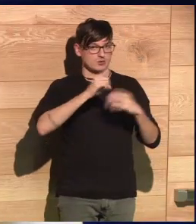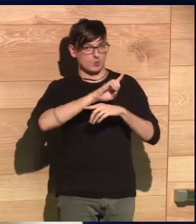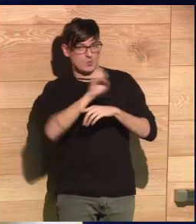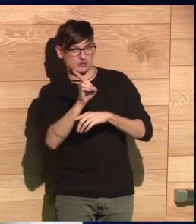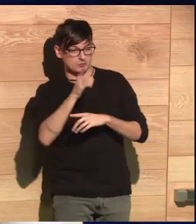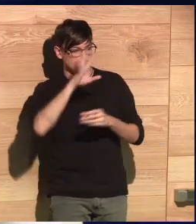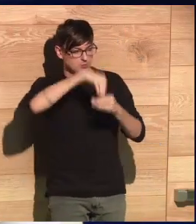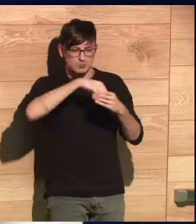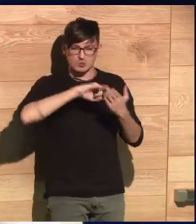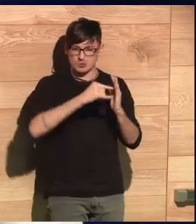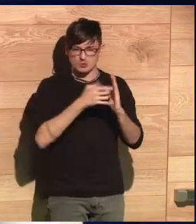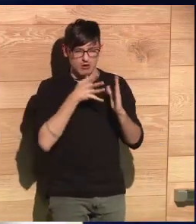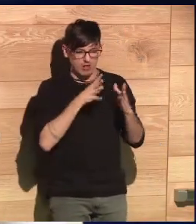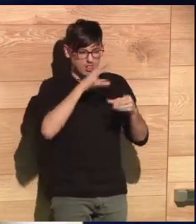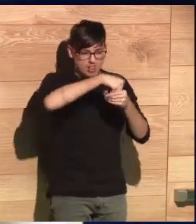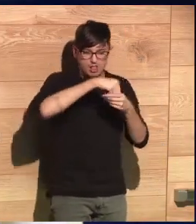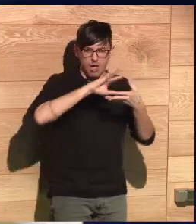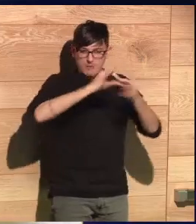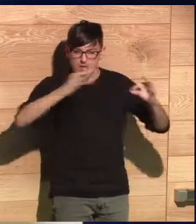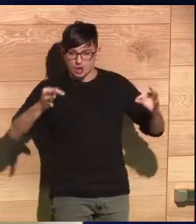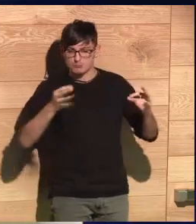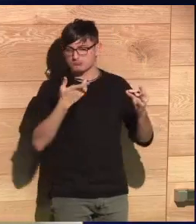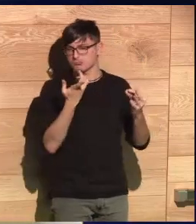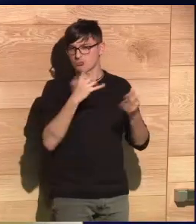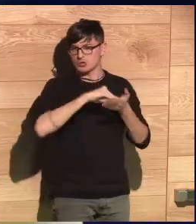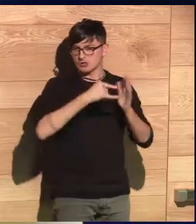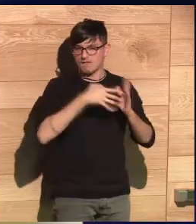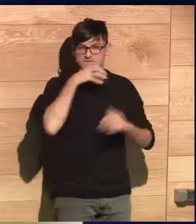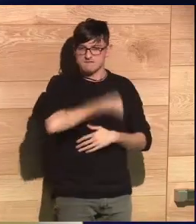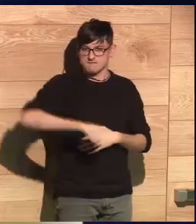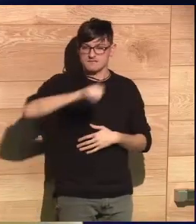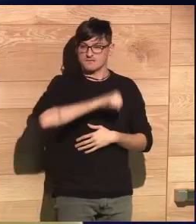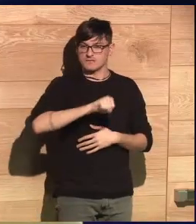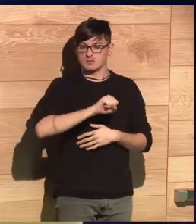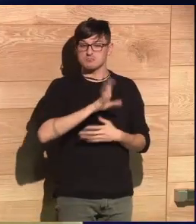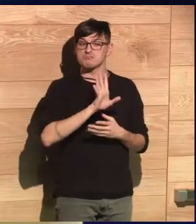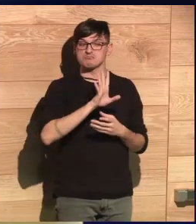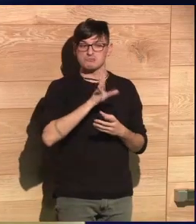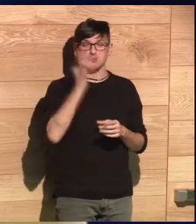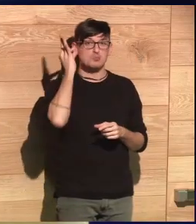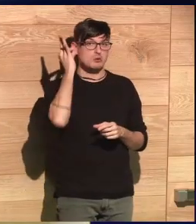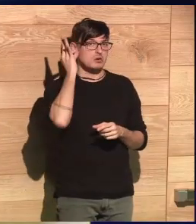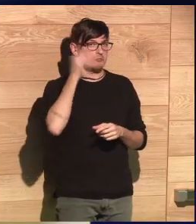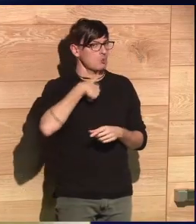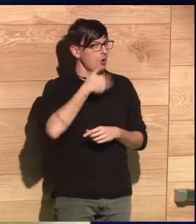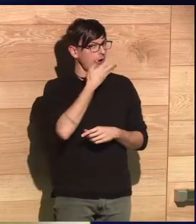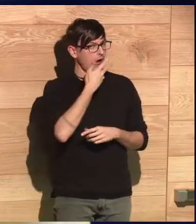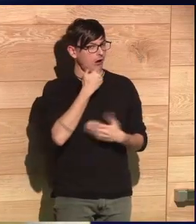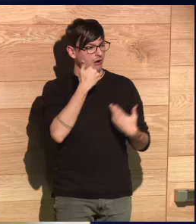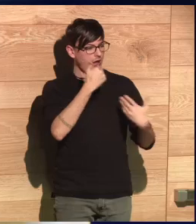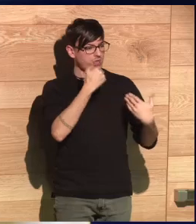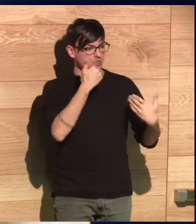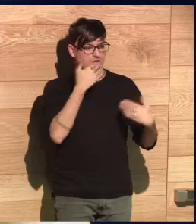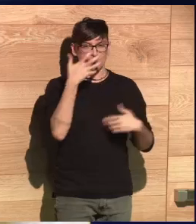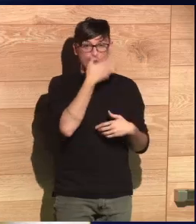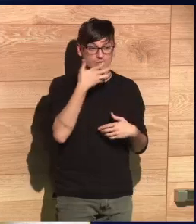estoy rodeada de amigos y porque es un proyecto fantástico, maravilloso, con unas mujeres a las que he conocido gracias a este